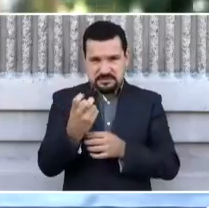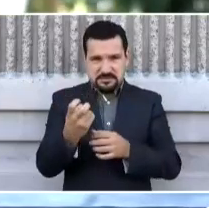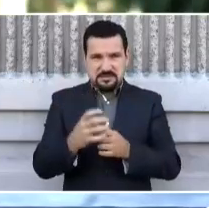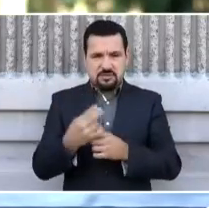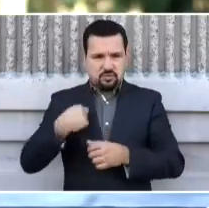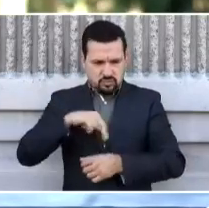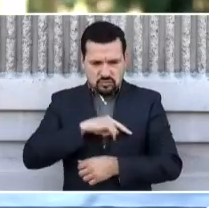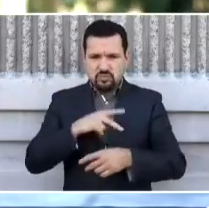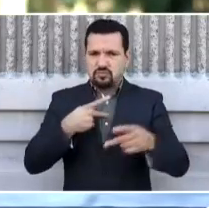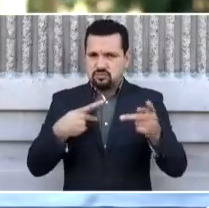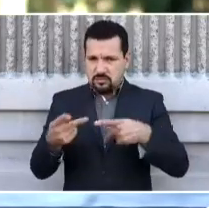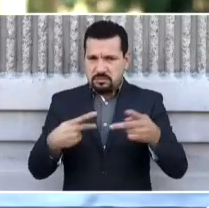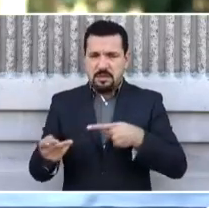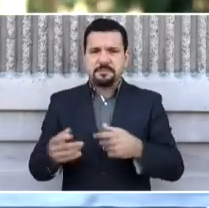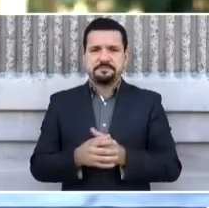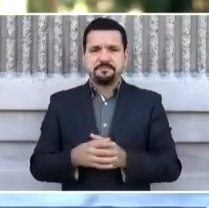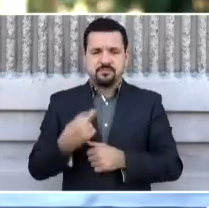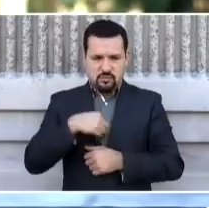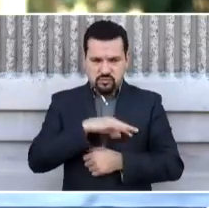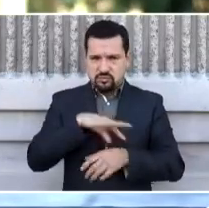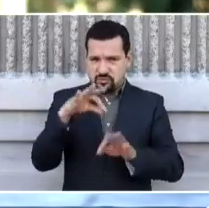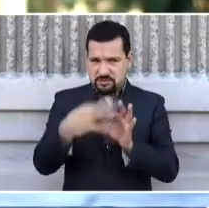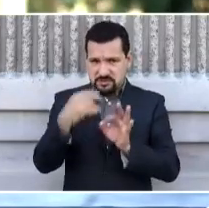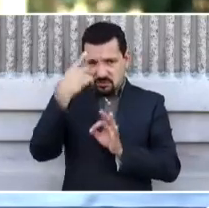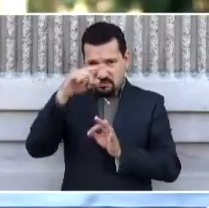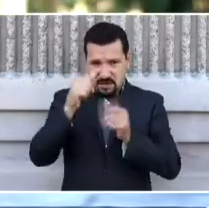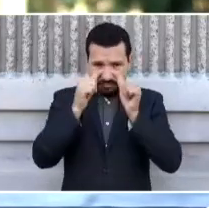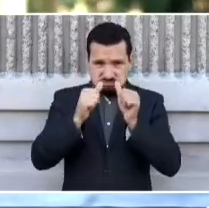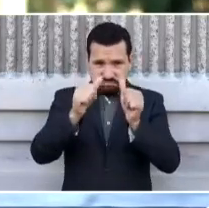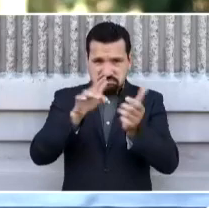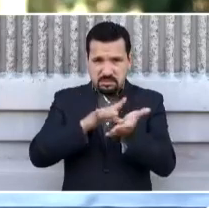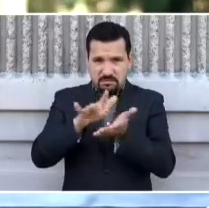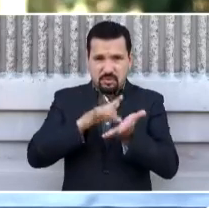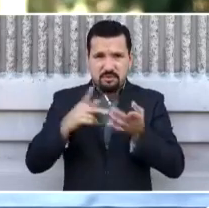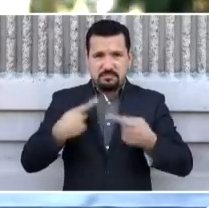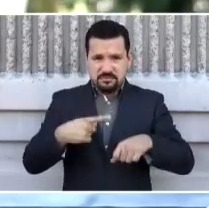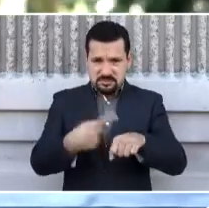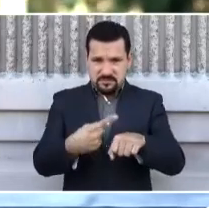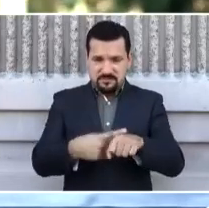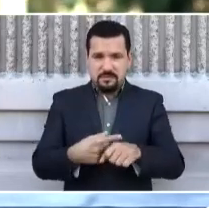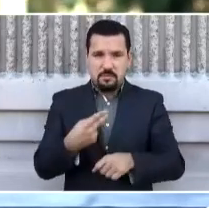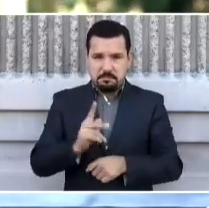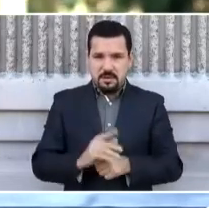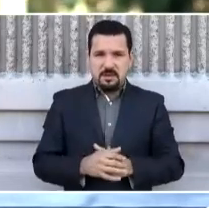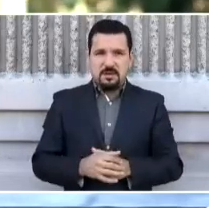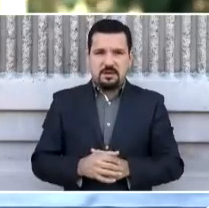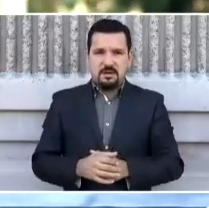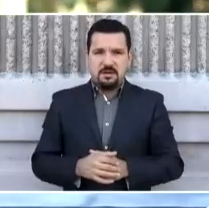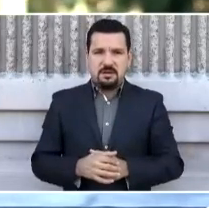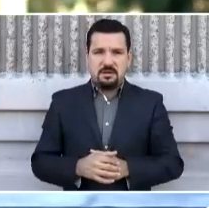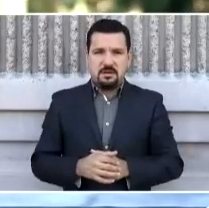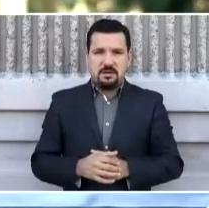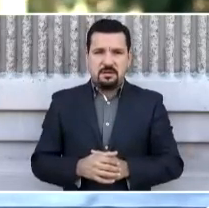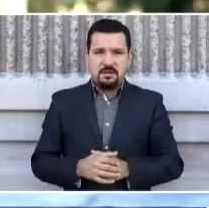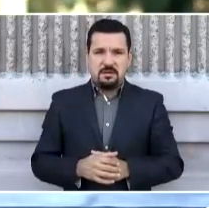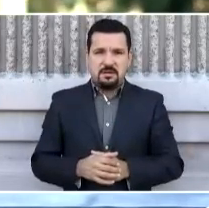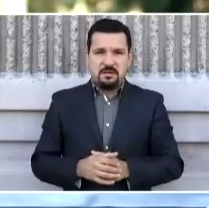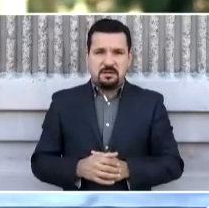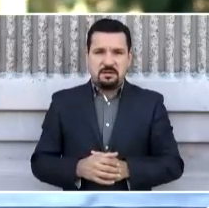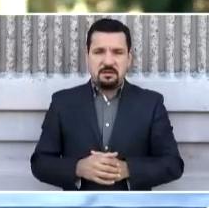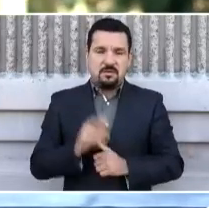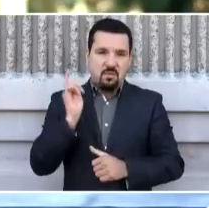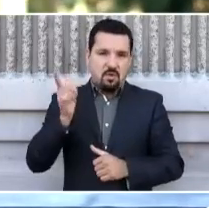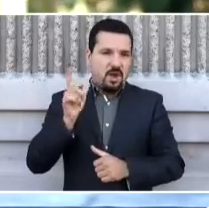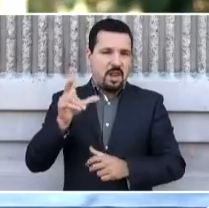Estamos preparados, estamos listos para la atención de los pacientes. Sin embargo, queremos pues que estos no